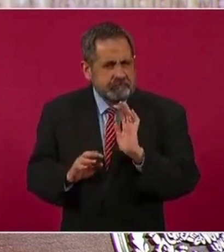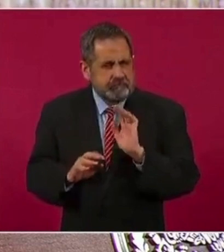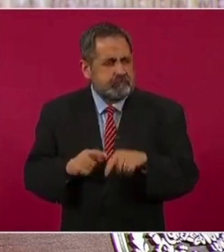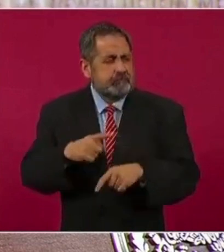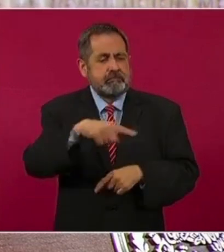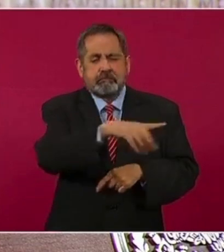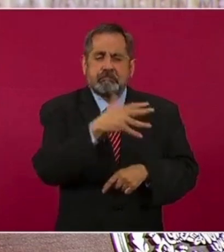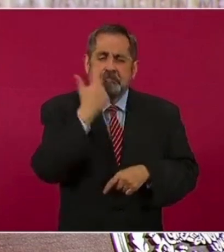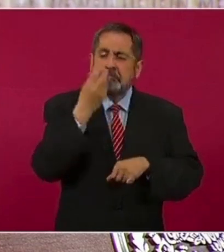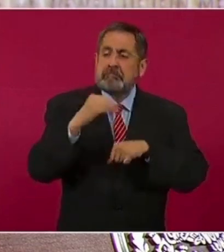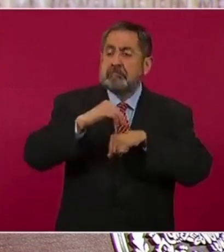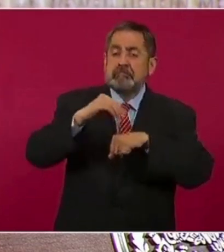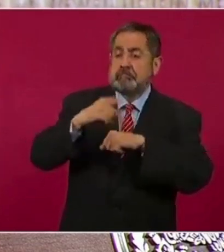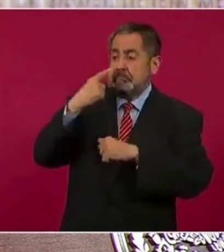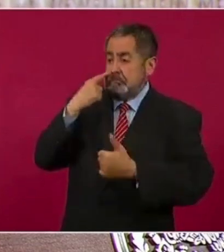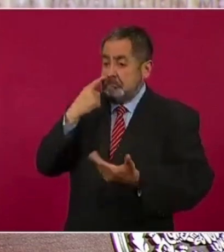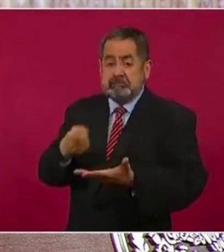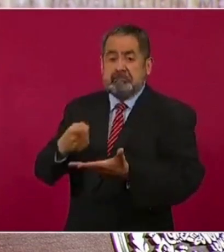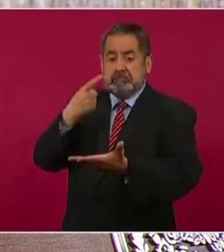pretextos,